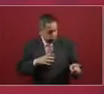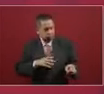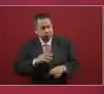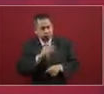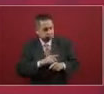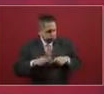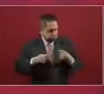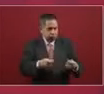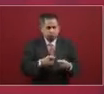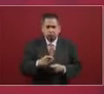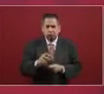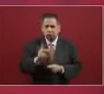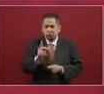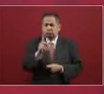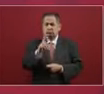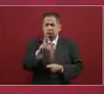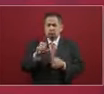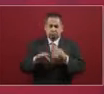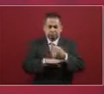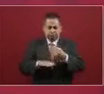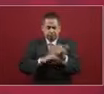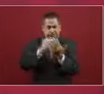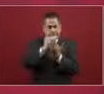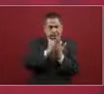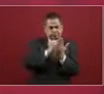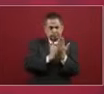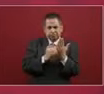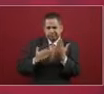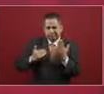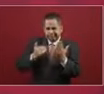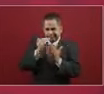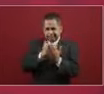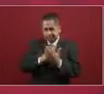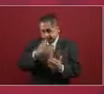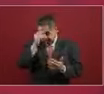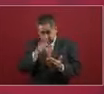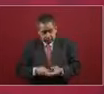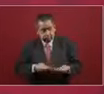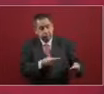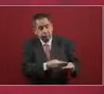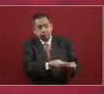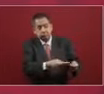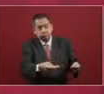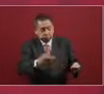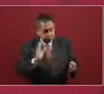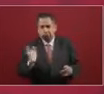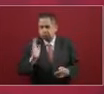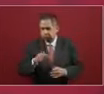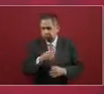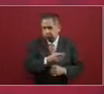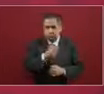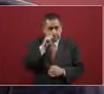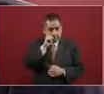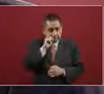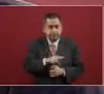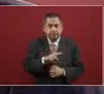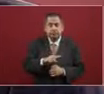les entregaron las prebases, y se está hablando